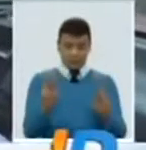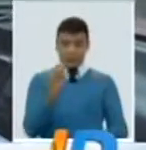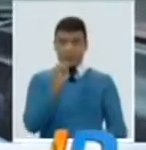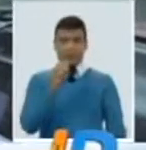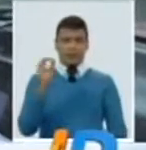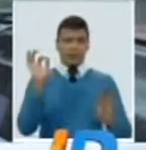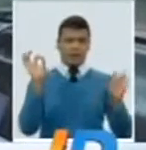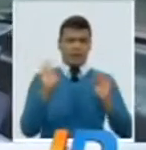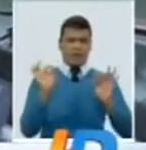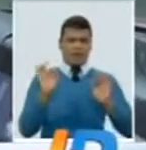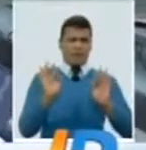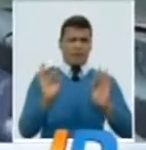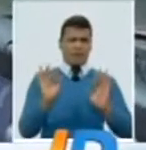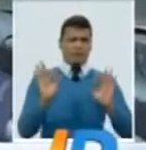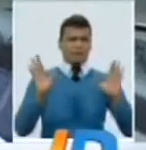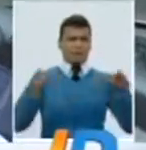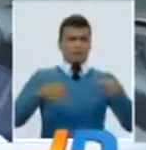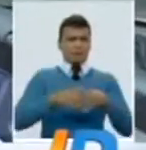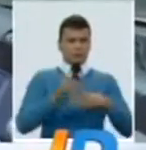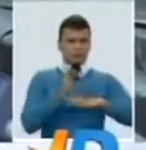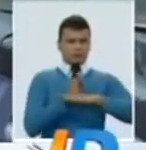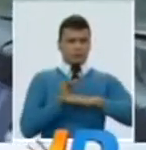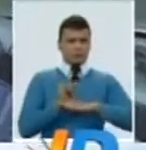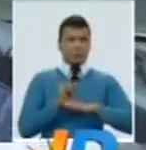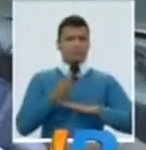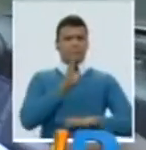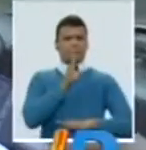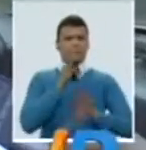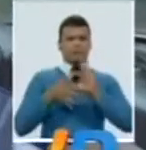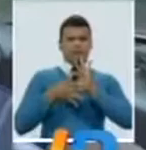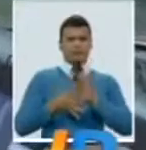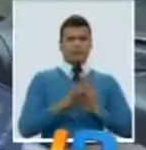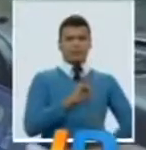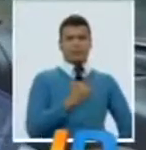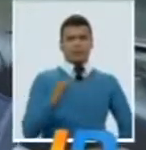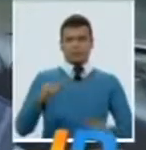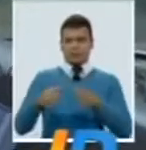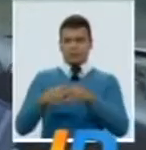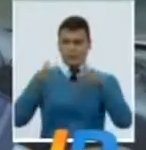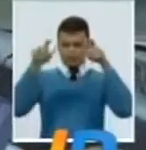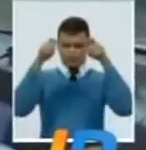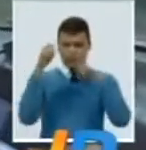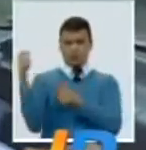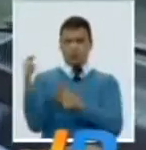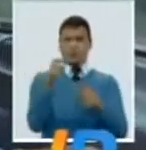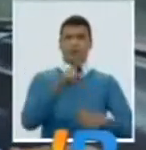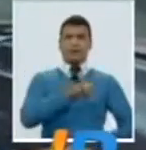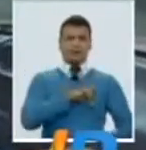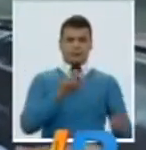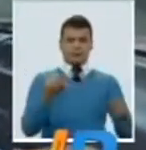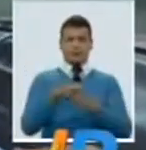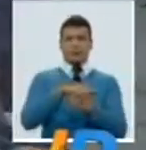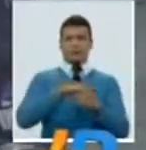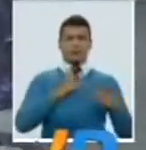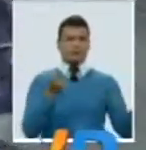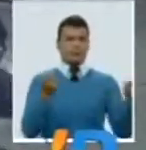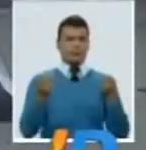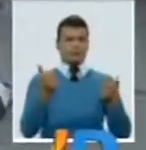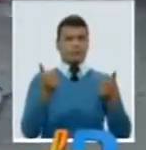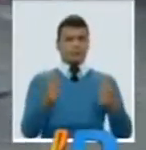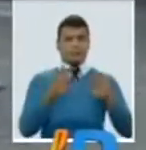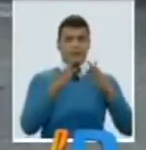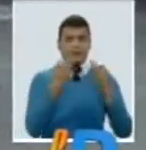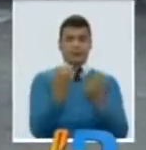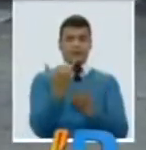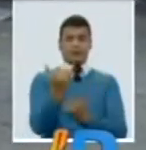lamentar. Hicimos un equipo institucional con Jamundí, el cuerpo de bomberos de Cali, y ya la situación está totalmente controlada. Las familias